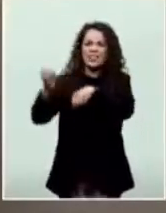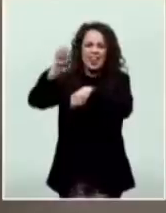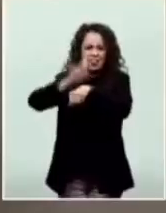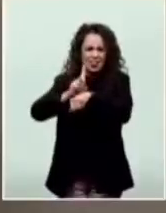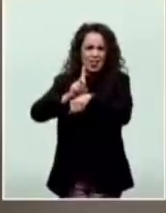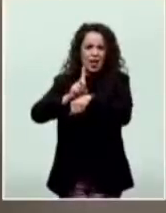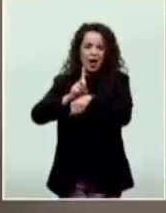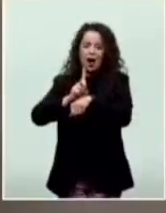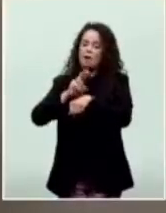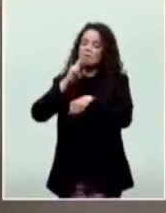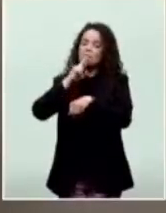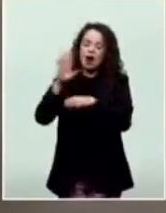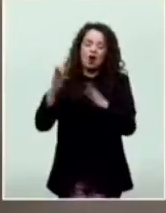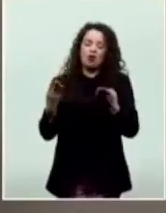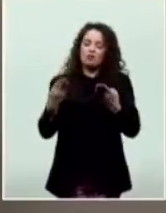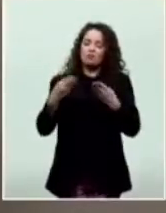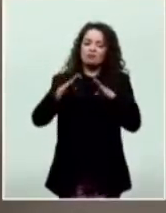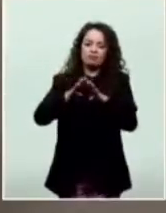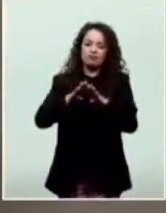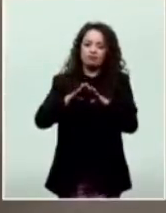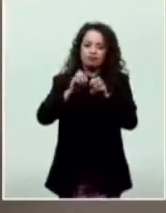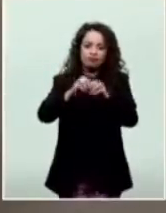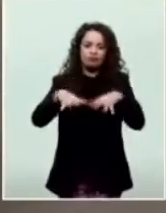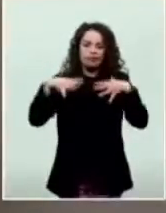la sesión, que luego los,